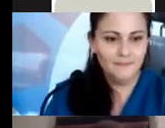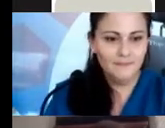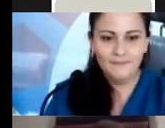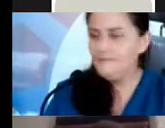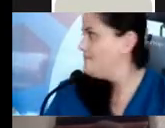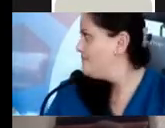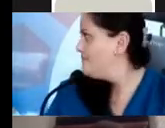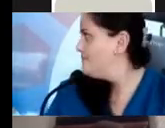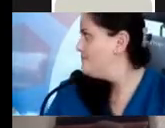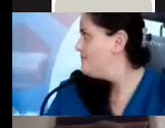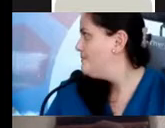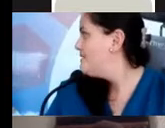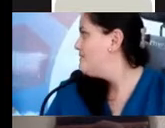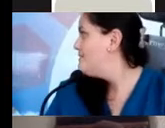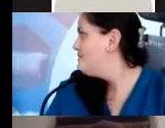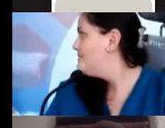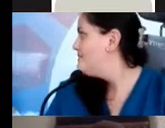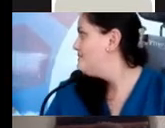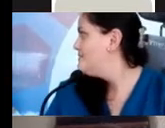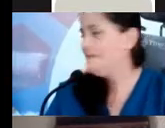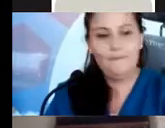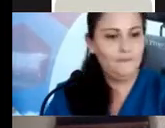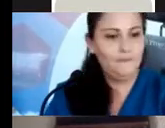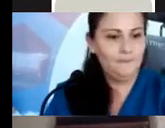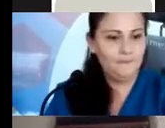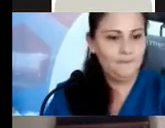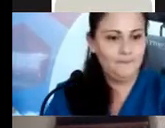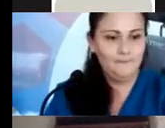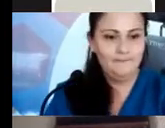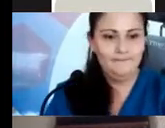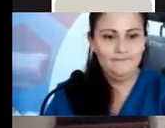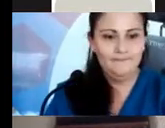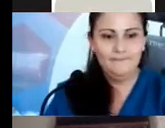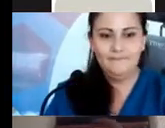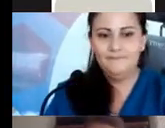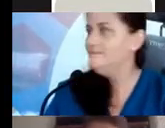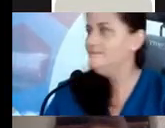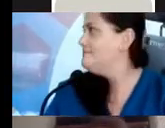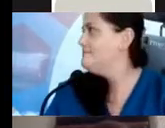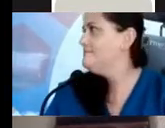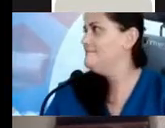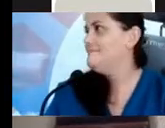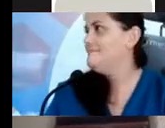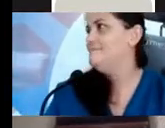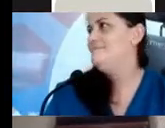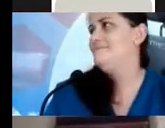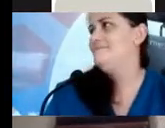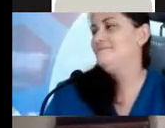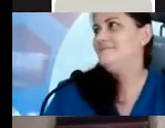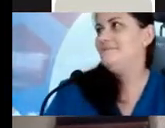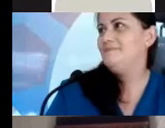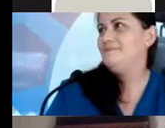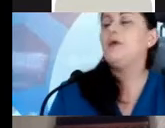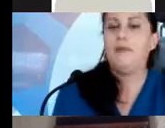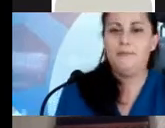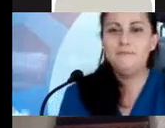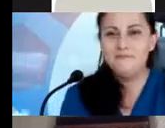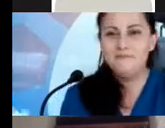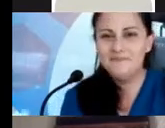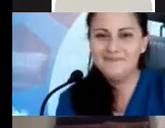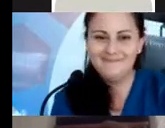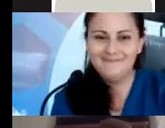Costa Rica. Bueno, empezaremos rápidamente. La idea de hoy es completar un poco el curso que dimos